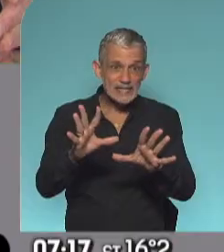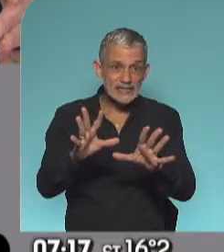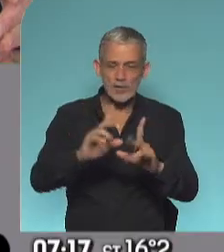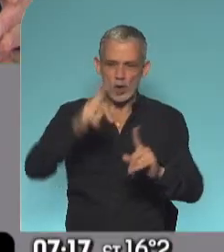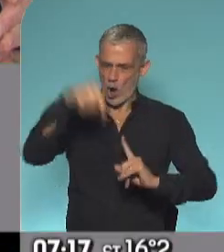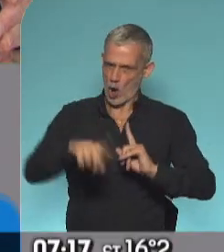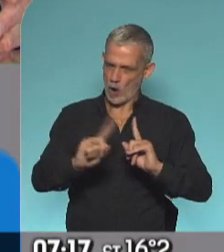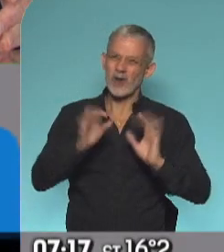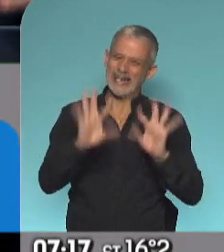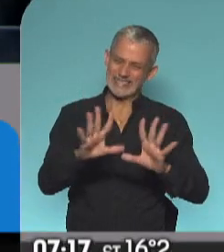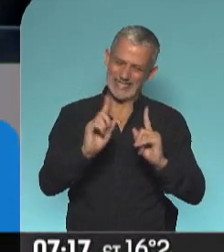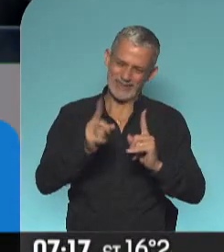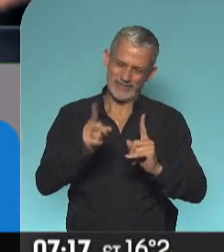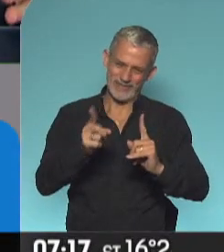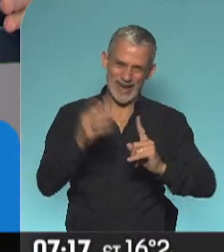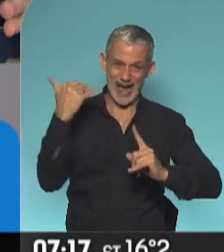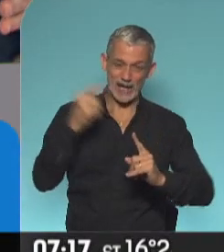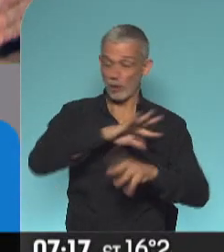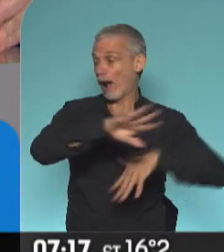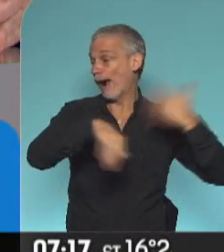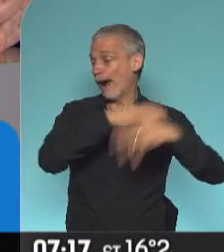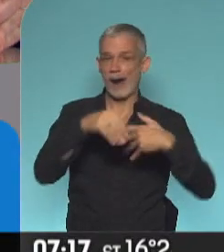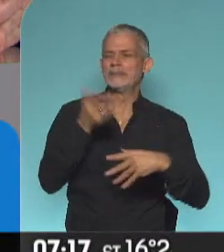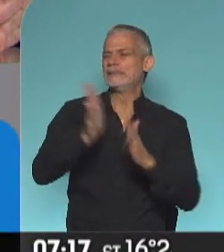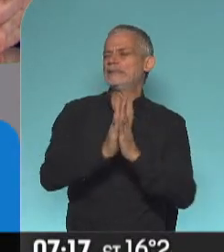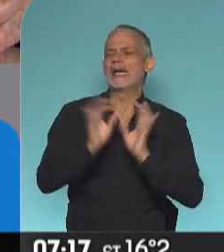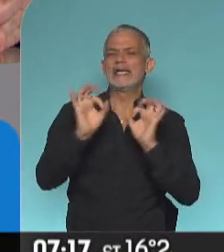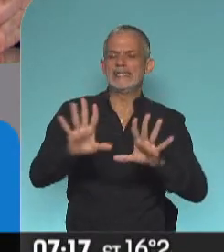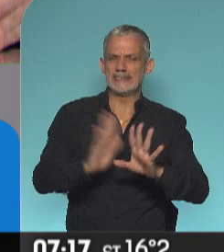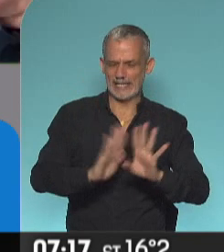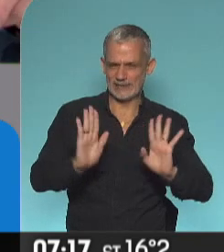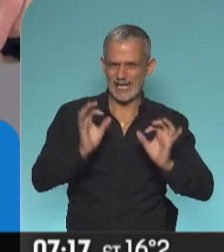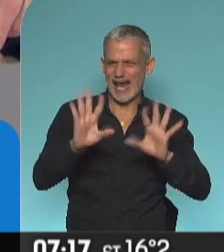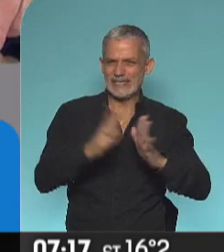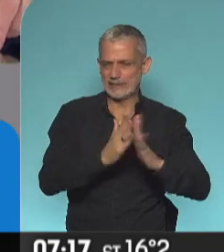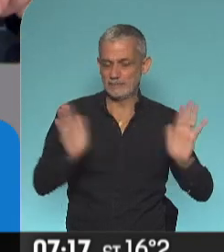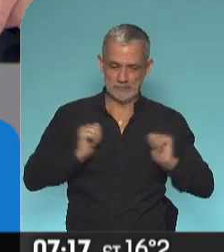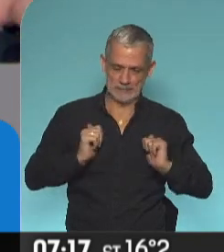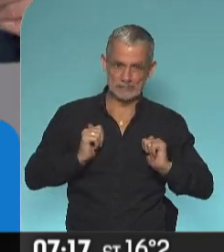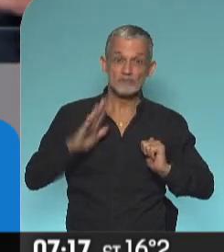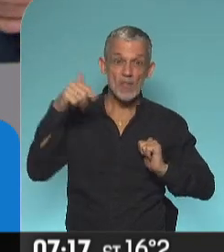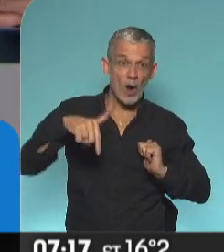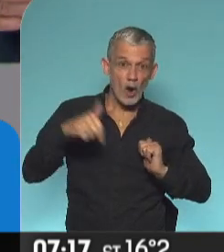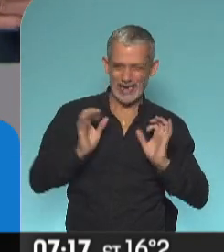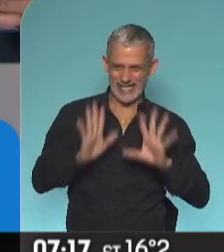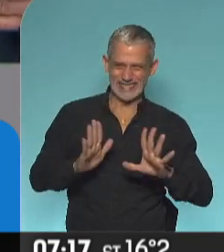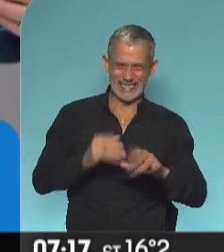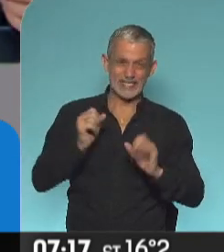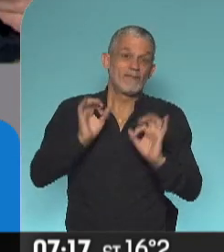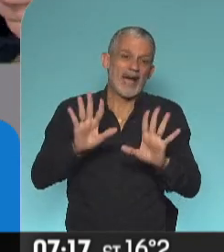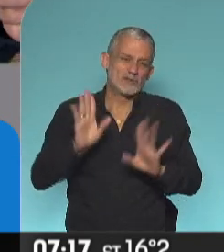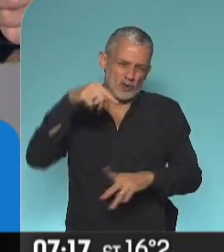hoy, porque están de licencia, porque cuando fue toda esta situación pidieron una licencia extraordinaria. Entonces hoy están de licencia, están de